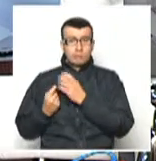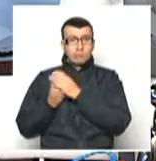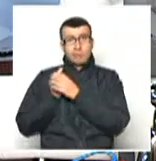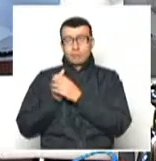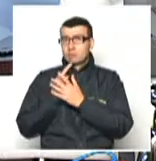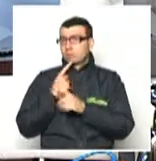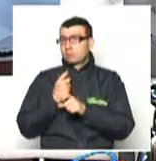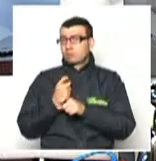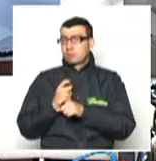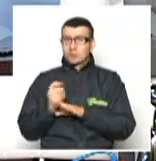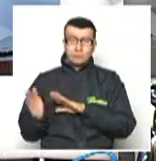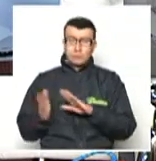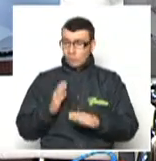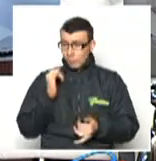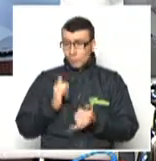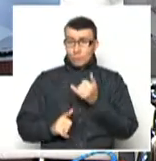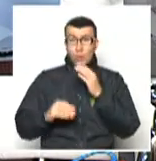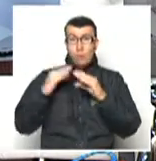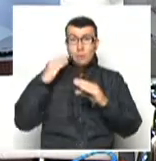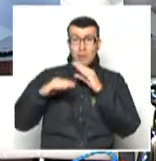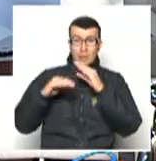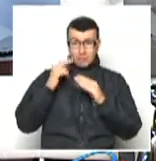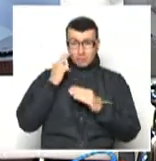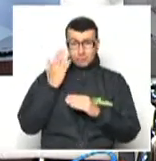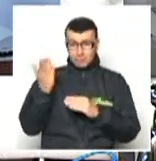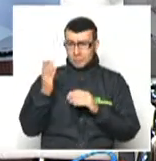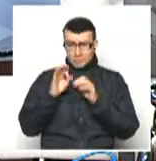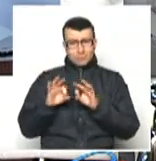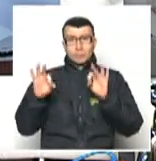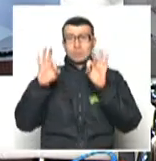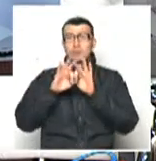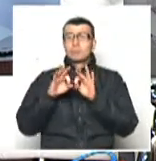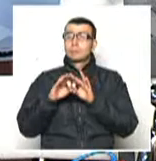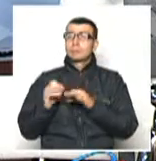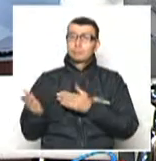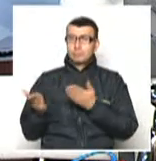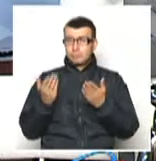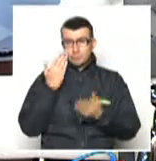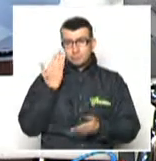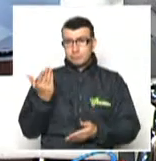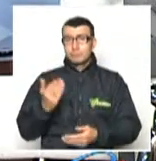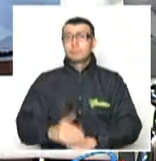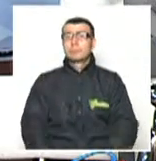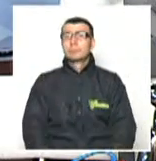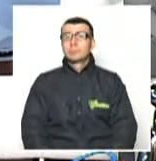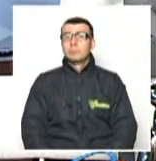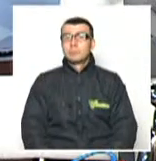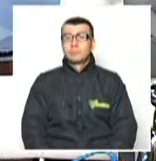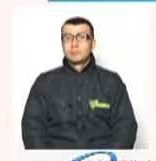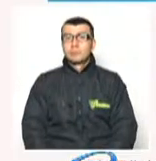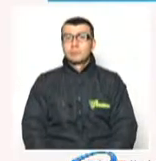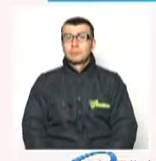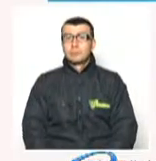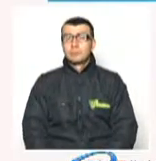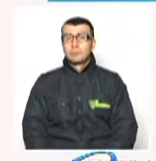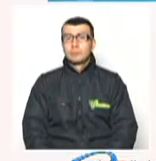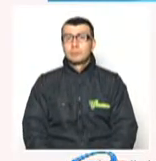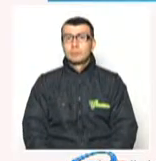Vamos a ver finalmente este video para que ustedes vean un caso clínico bien interesante. Lina Paola, adelante con este video.